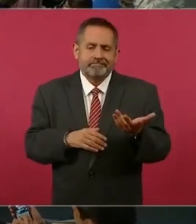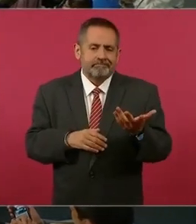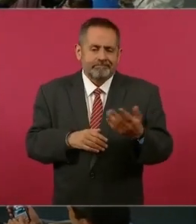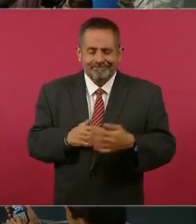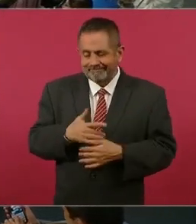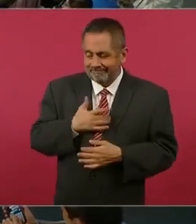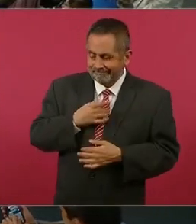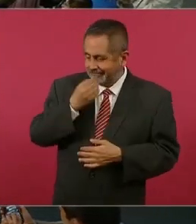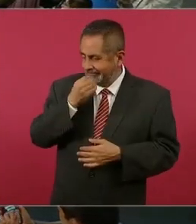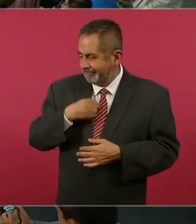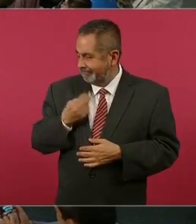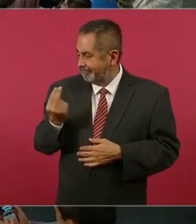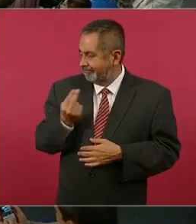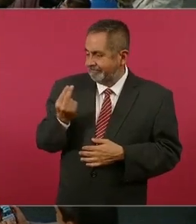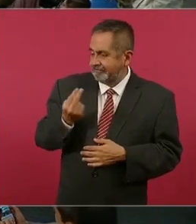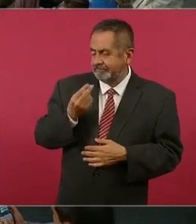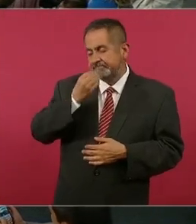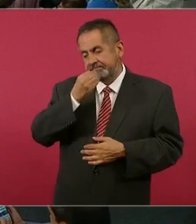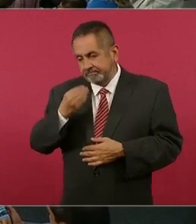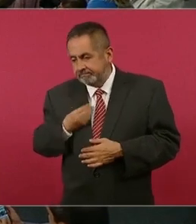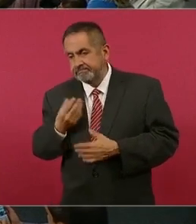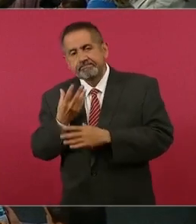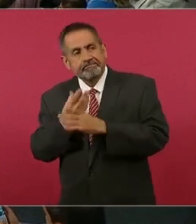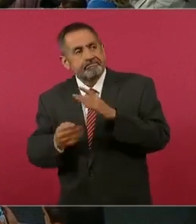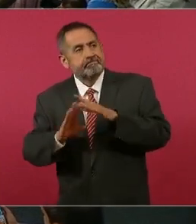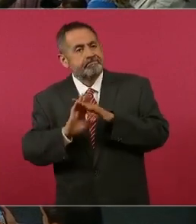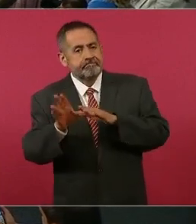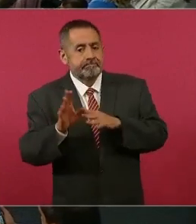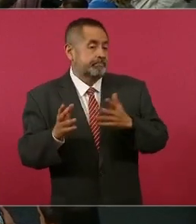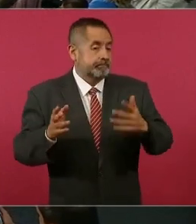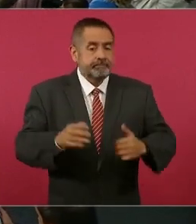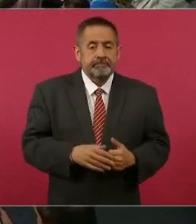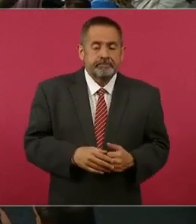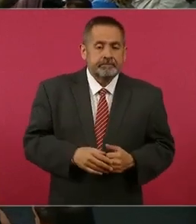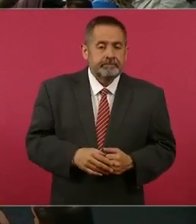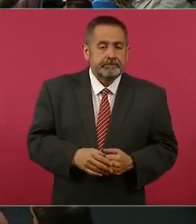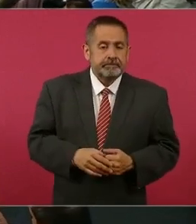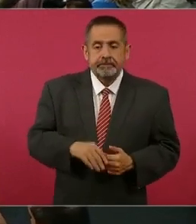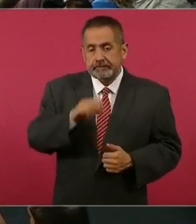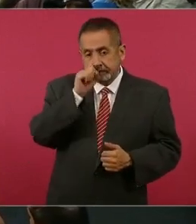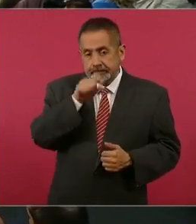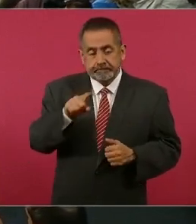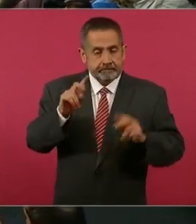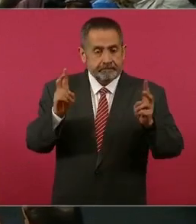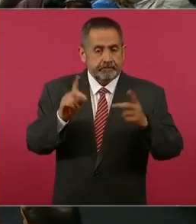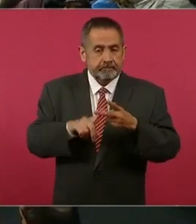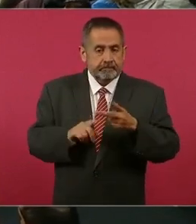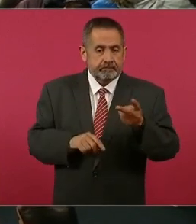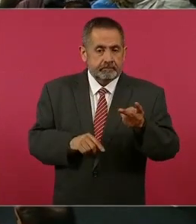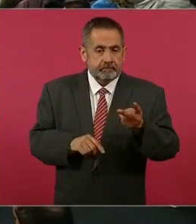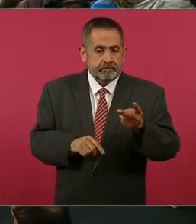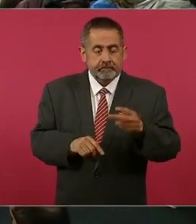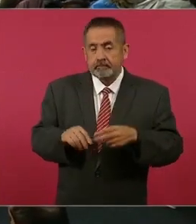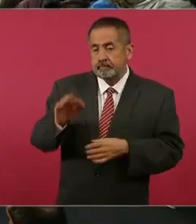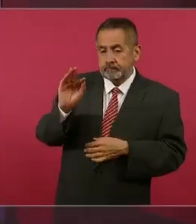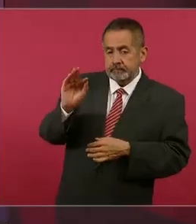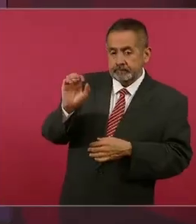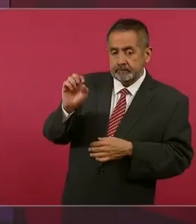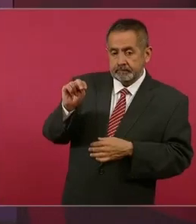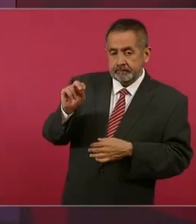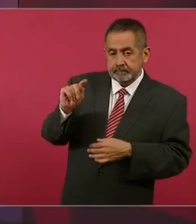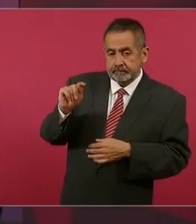hay que atender las causas. Esos dos temas se trataron. También el de combate al fentanilo. El